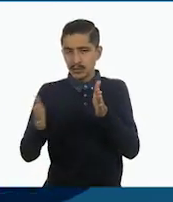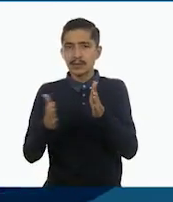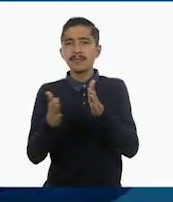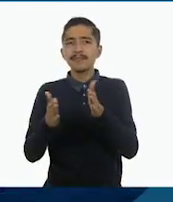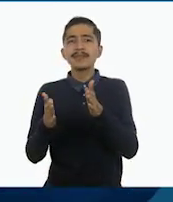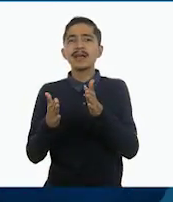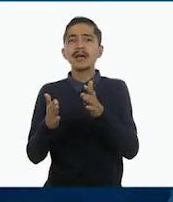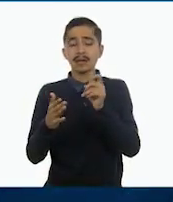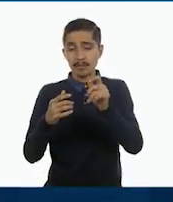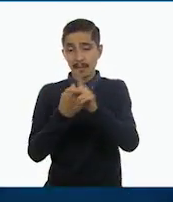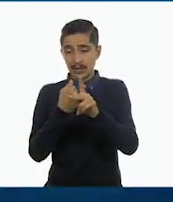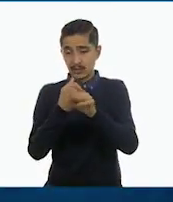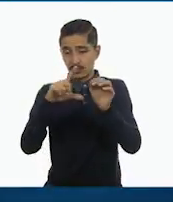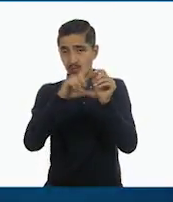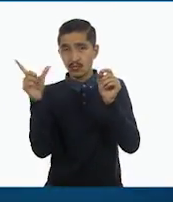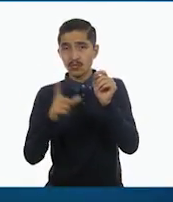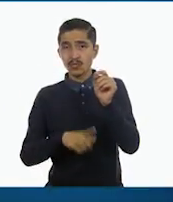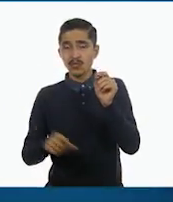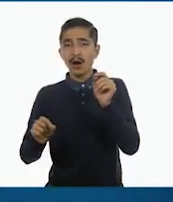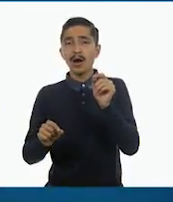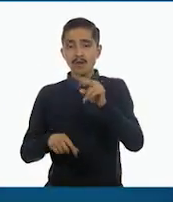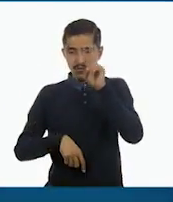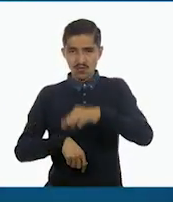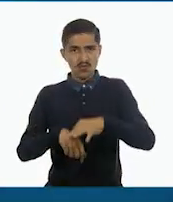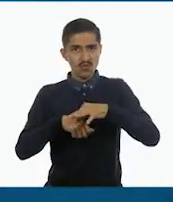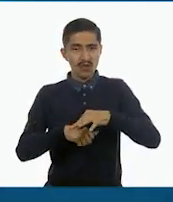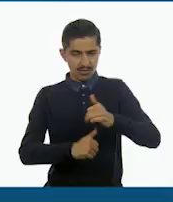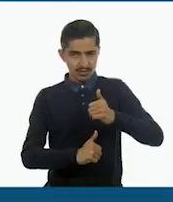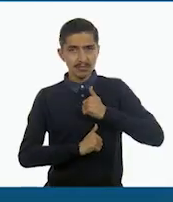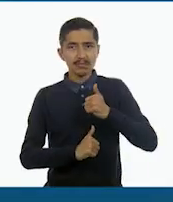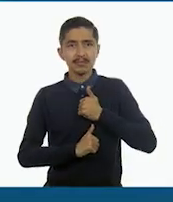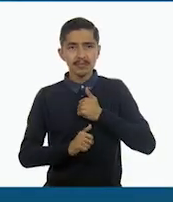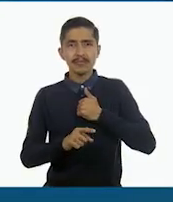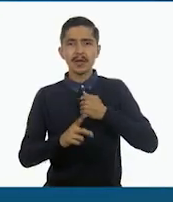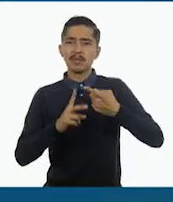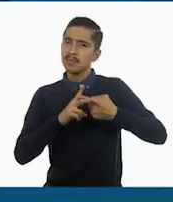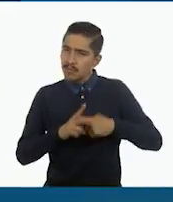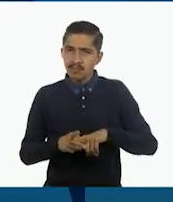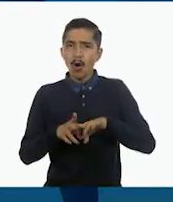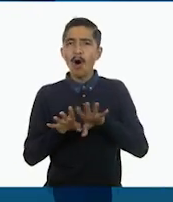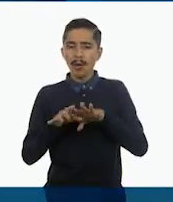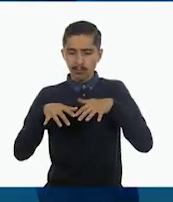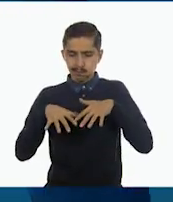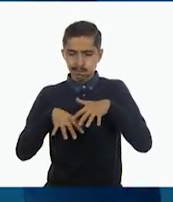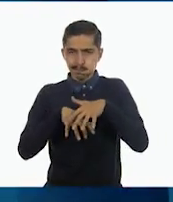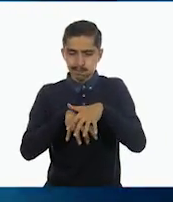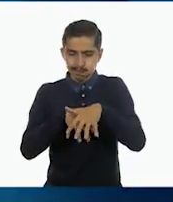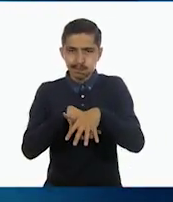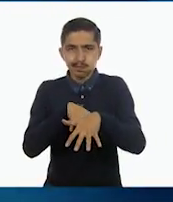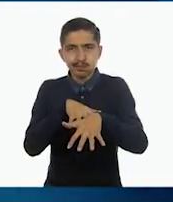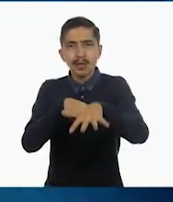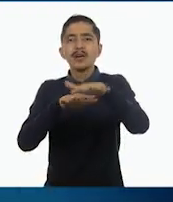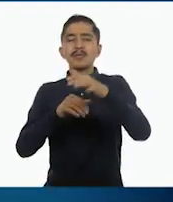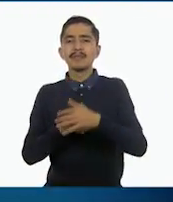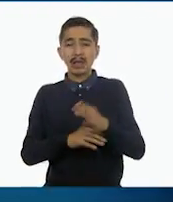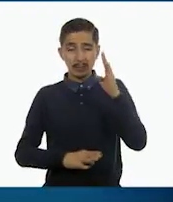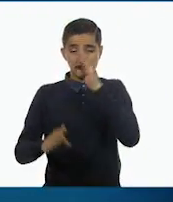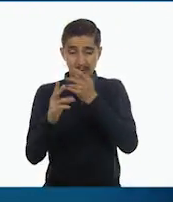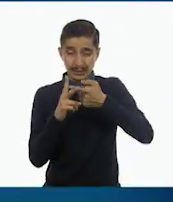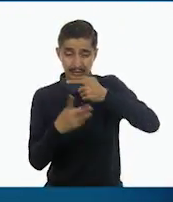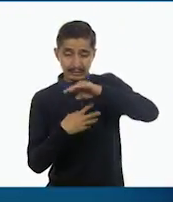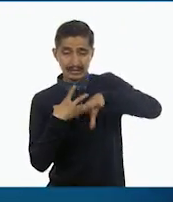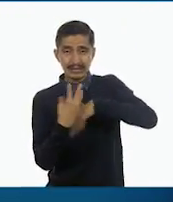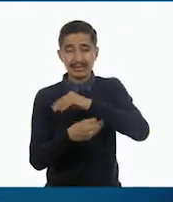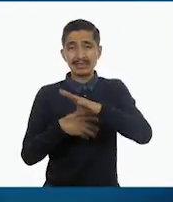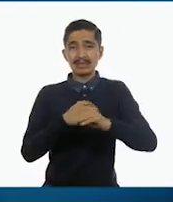guerrillas republicanas, convertidas en verdaderos ejércitos, iniciaron su avance. La crisis financiera empezó